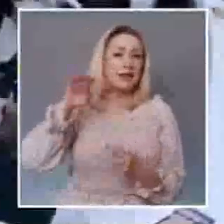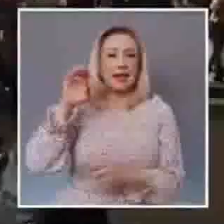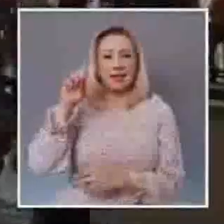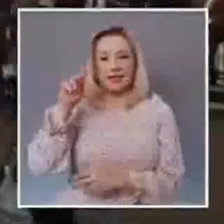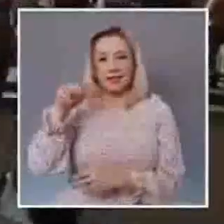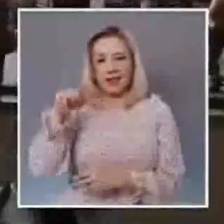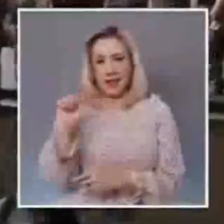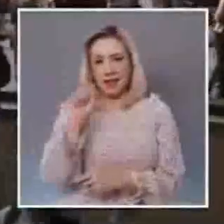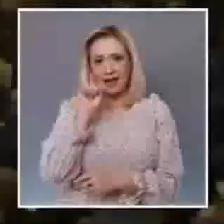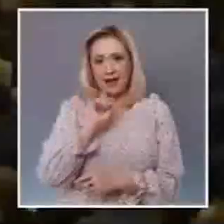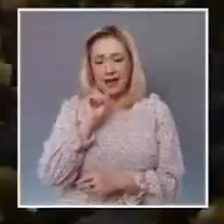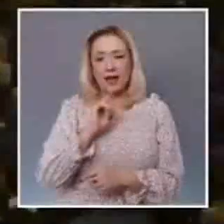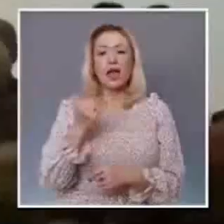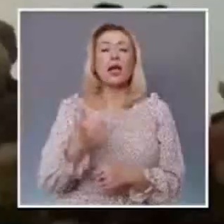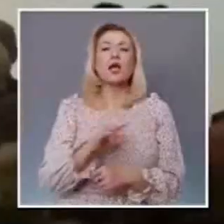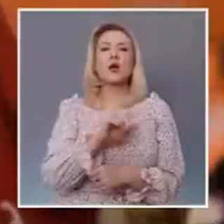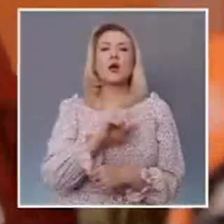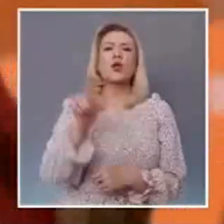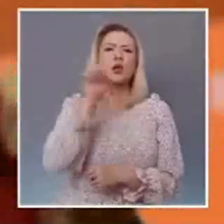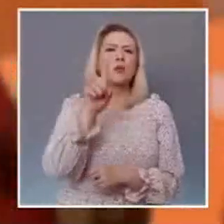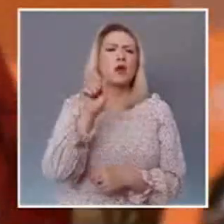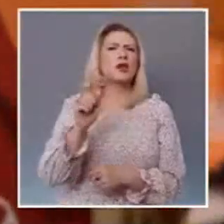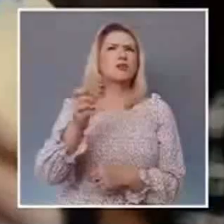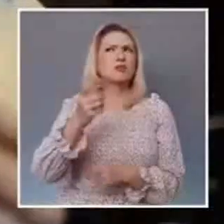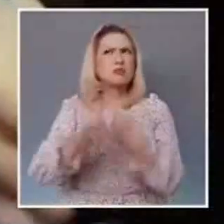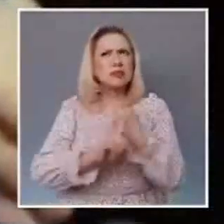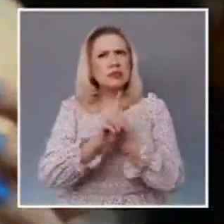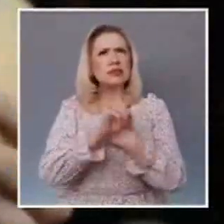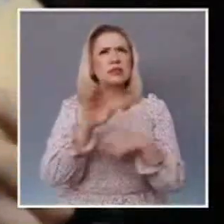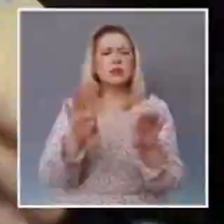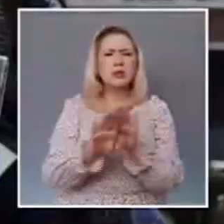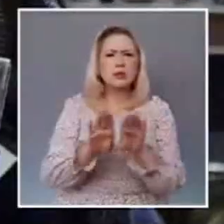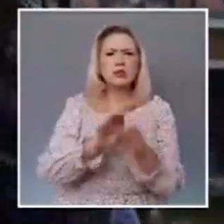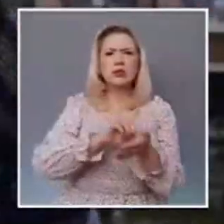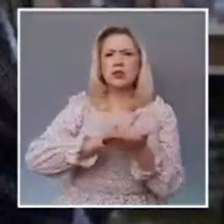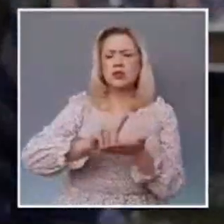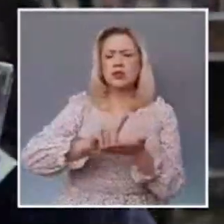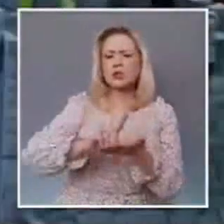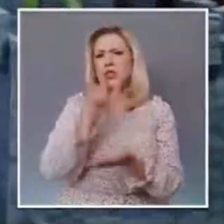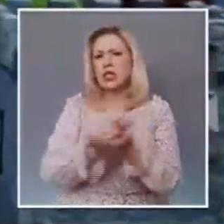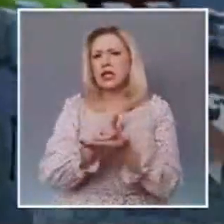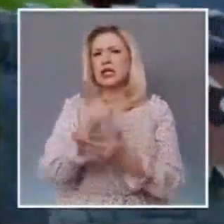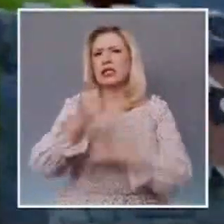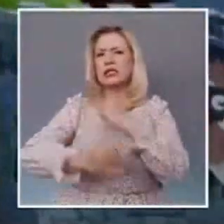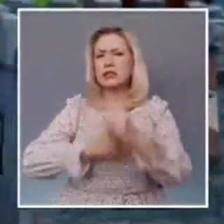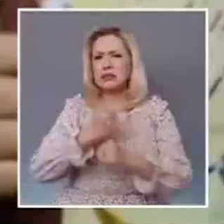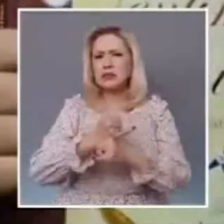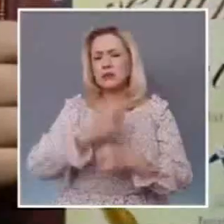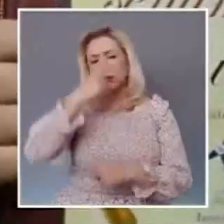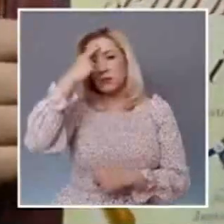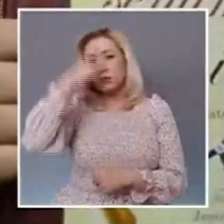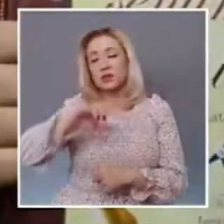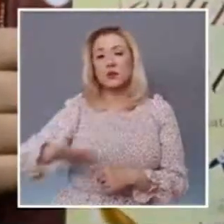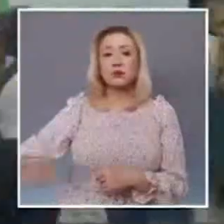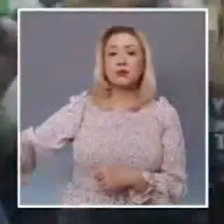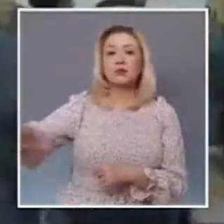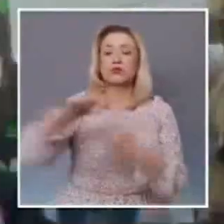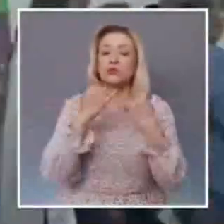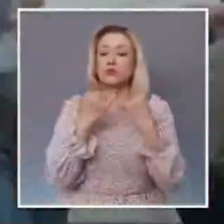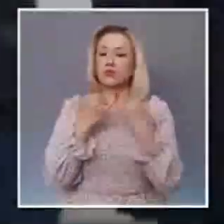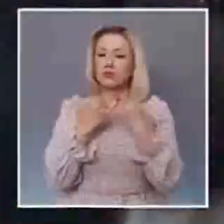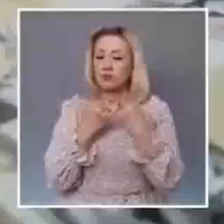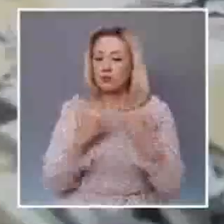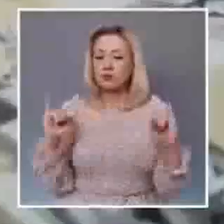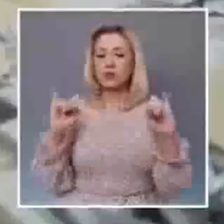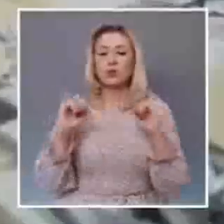en Derechos Humanos y Derecho Internacional Humanitario con el tema Ejercicio y Autonomía de los Poderes del Estado, en el que participa el